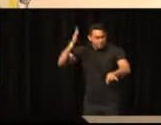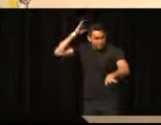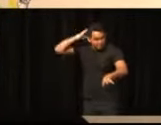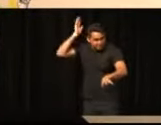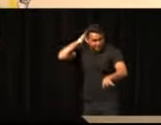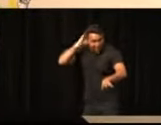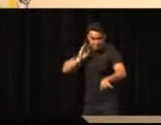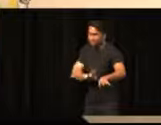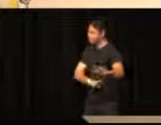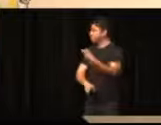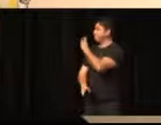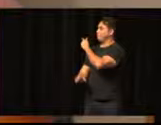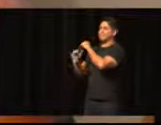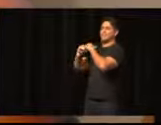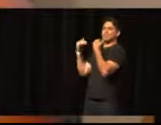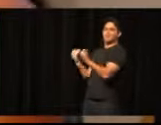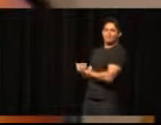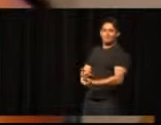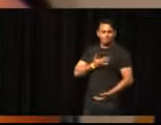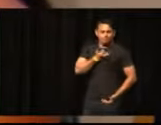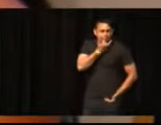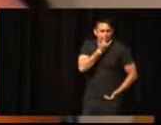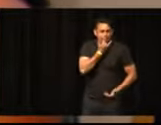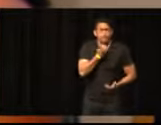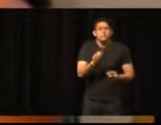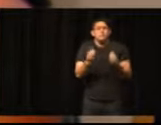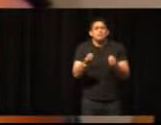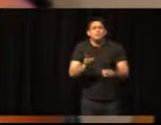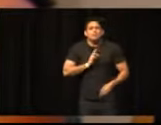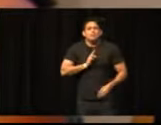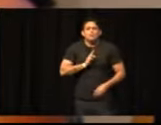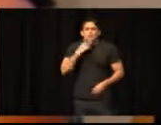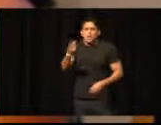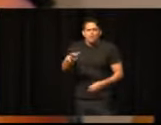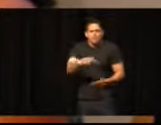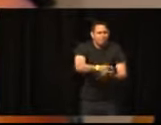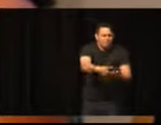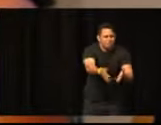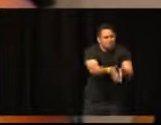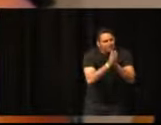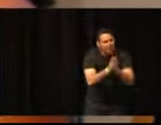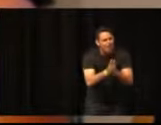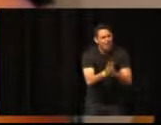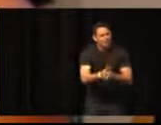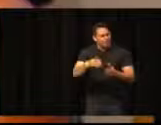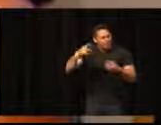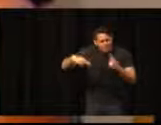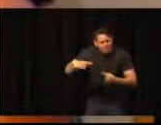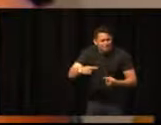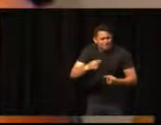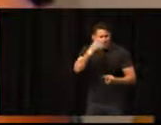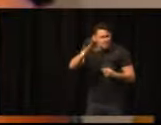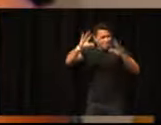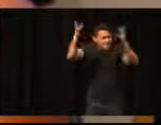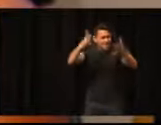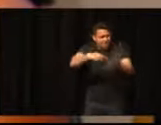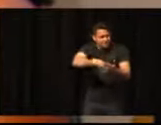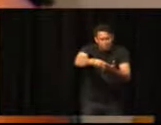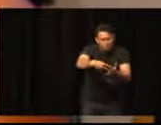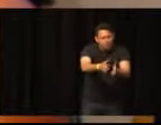que es una discusión interesante en el sentido de que ese llamado al espíritu de competencia, al deporte, de fiesta,